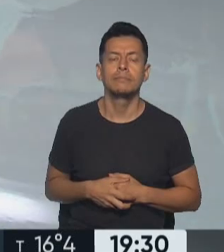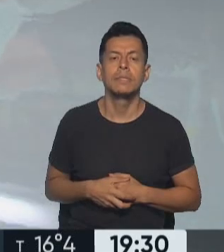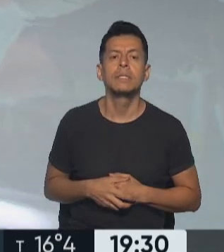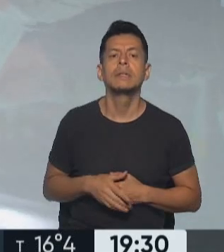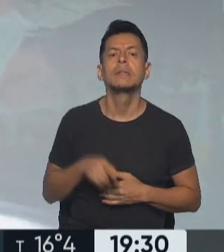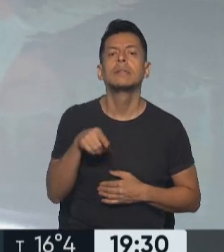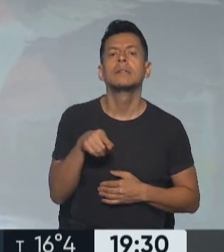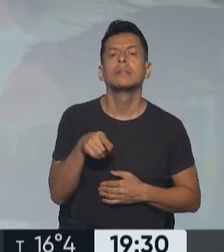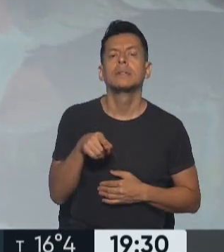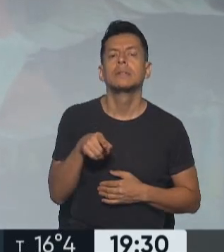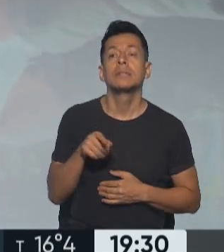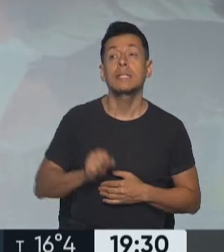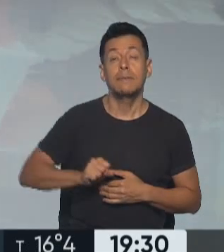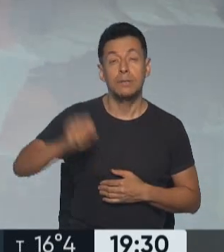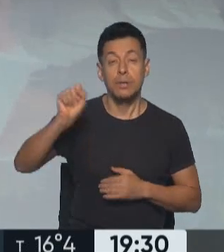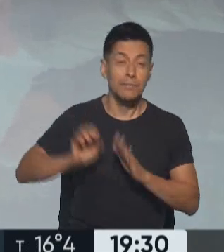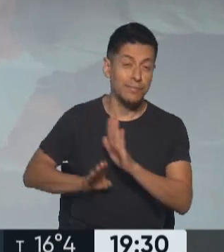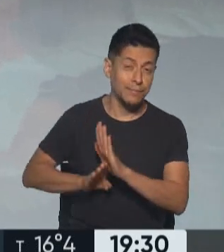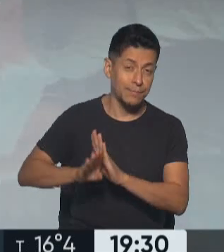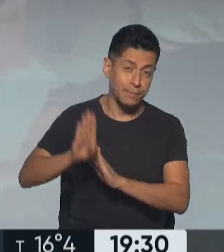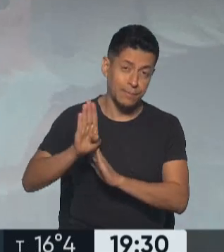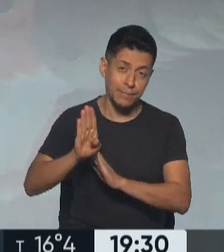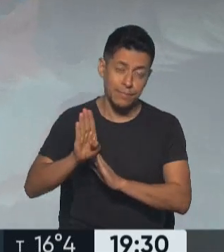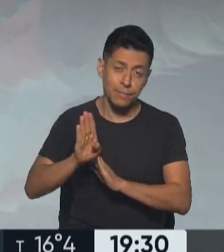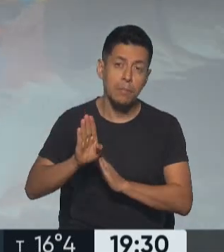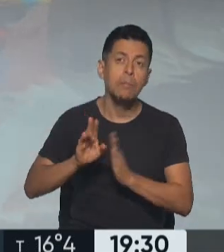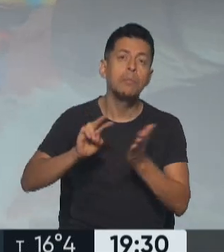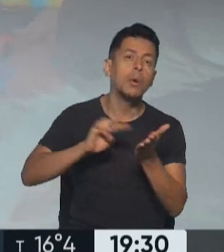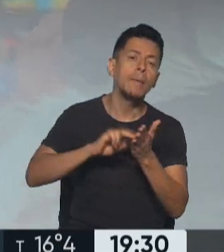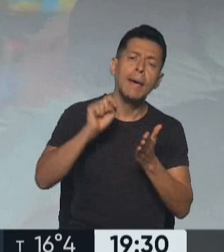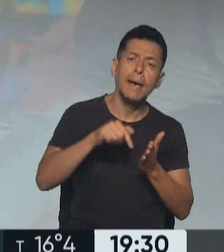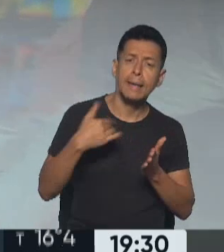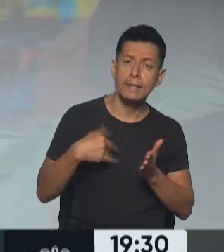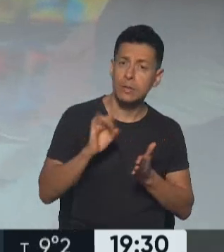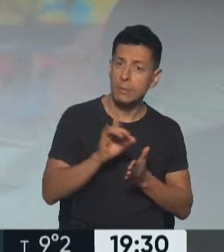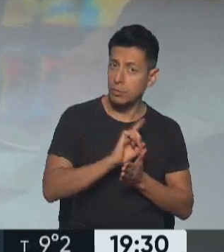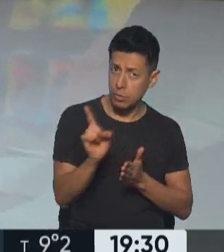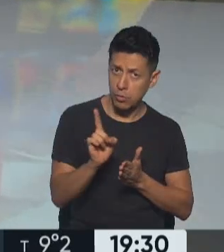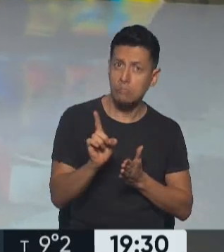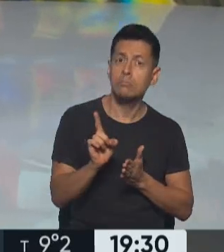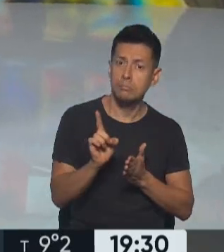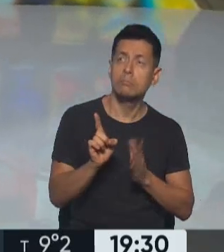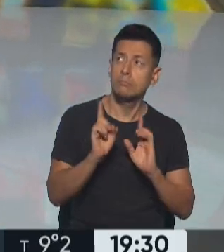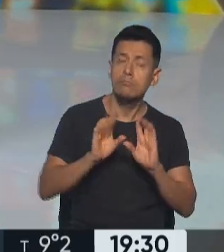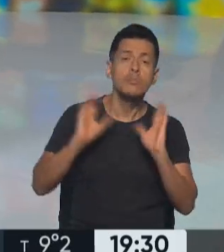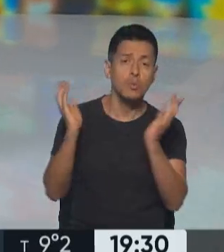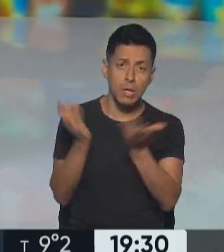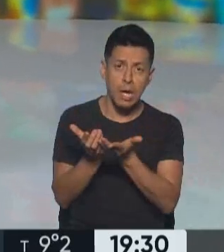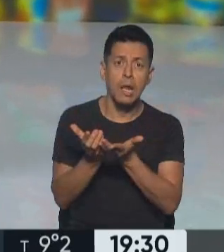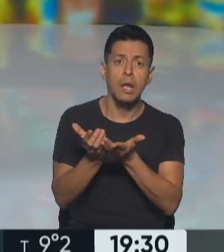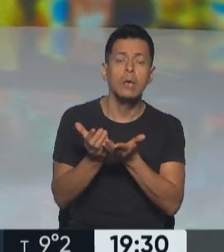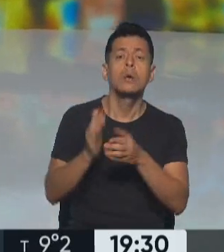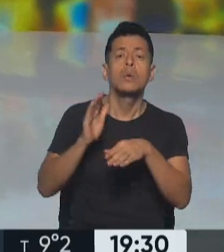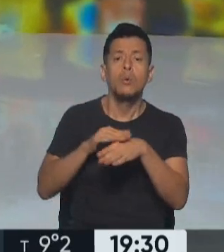a aceleración de la inflación como se sabe no es sólo un proceso local sino también impulsado ocasionado por